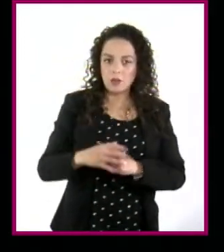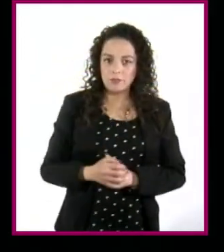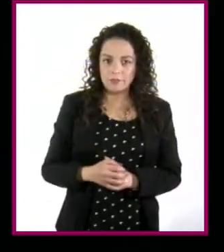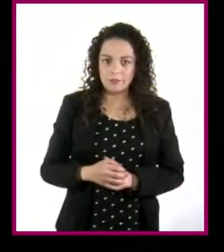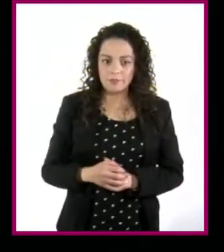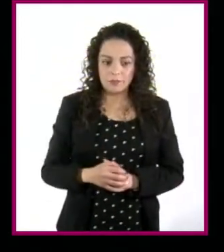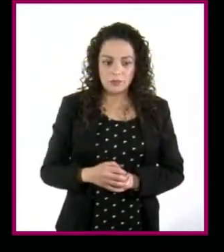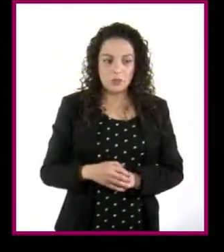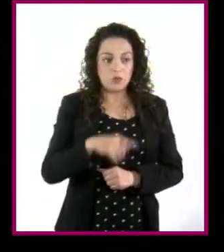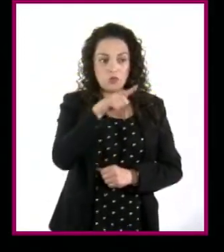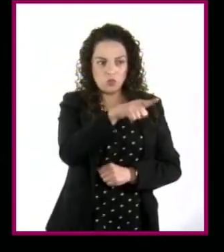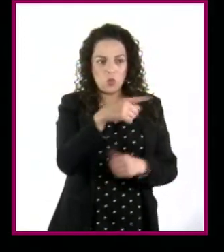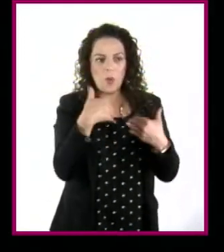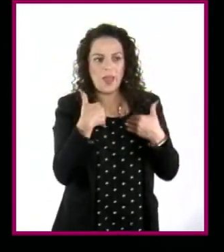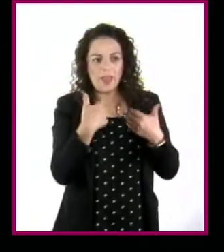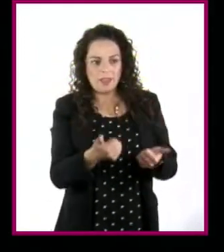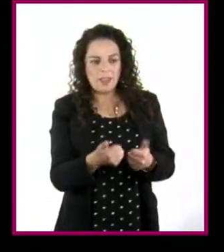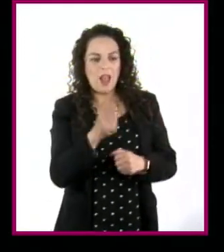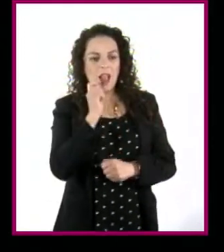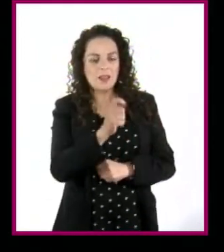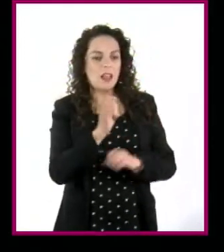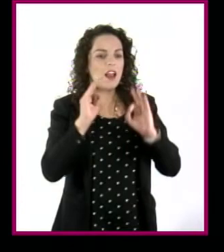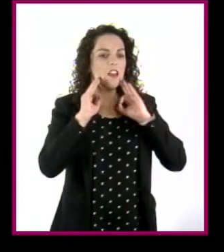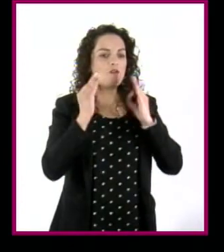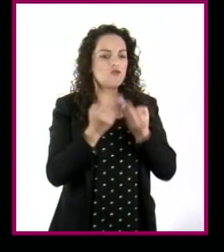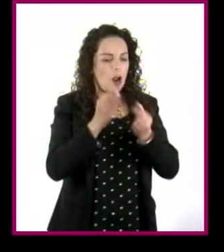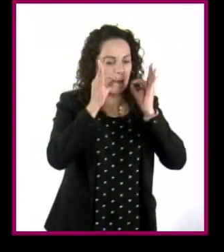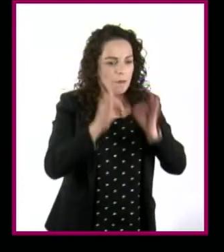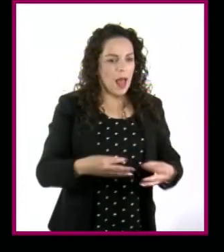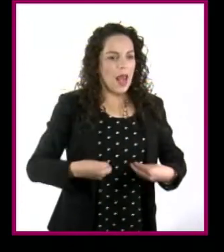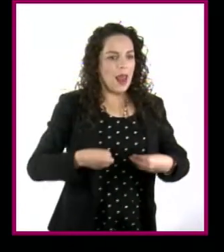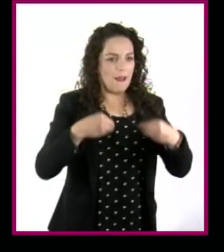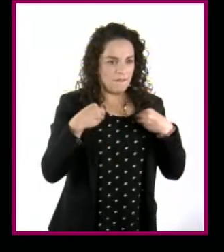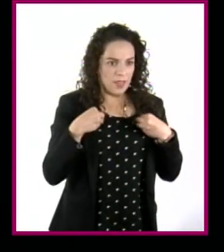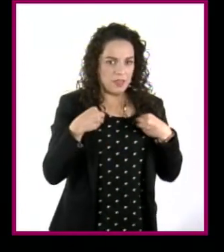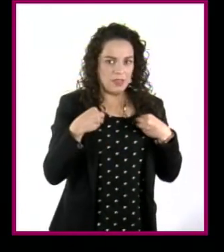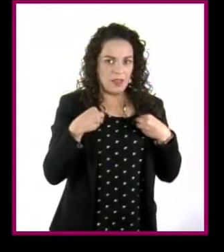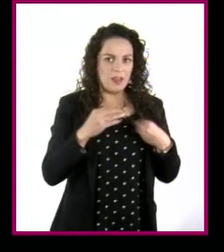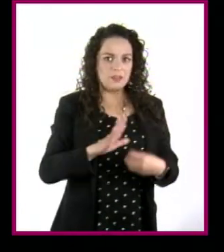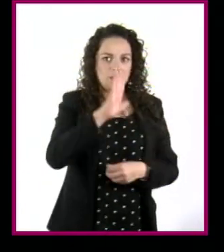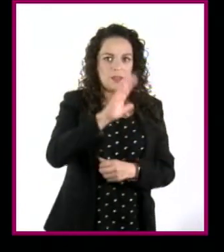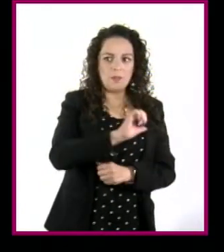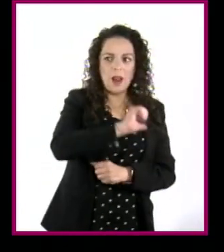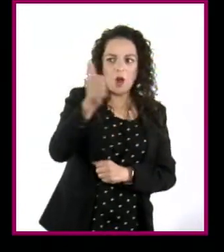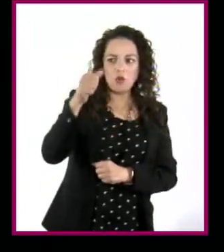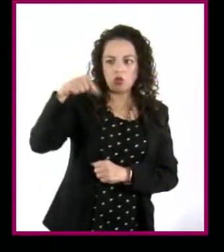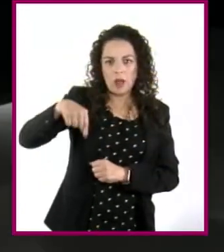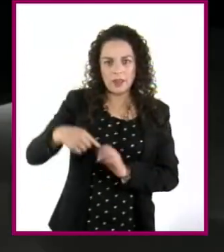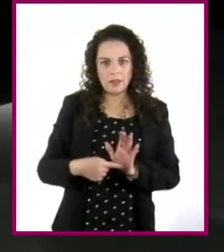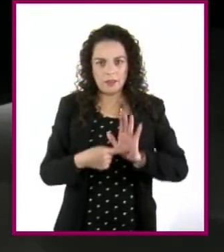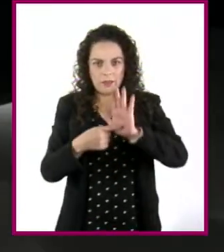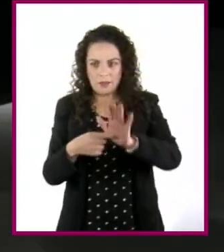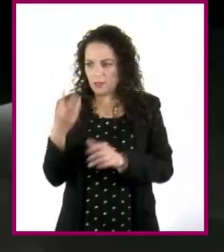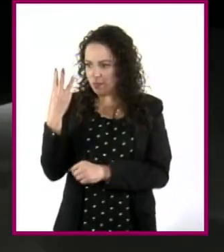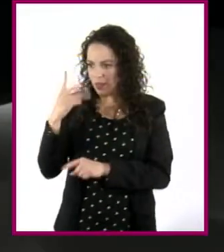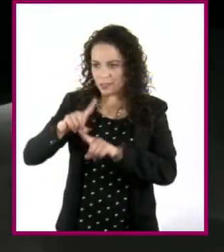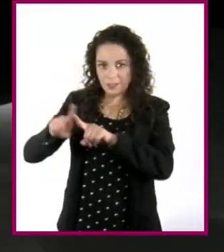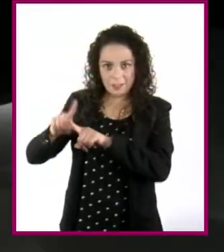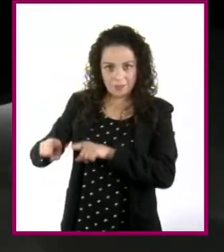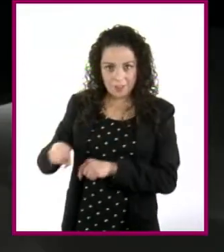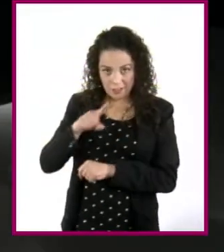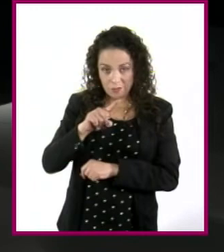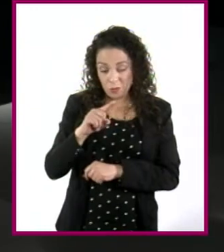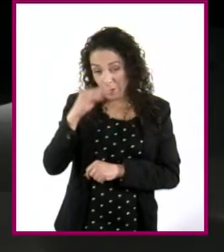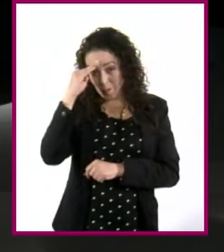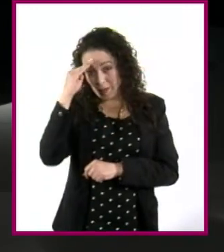su comprensión de lo que es el correcto modo de vivir a algún otro de los que te presentamos hoy? ¿Tú crees